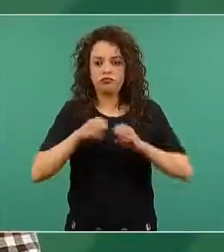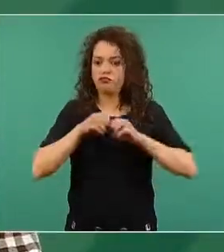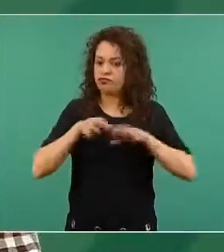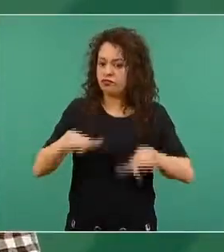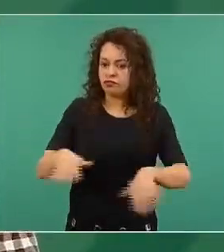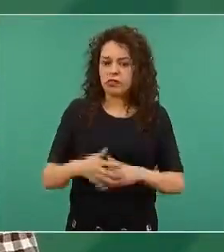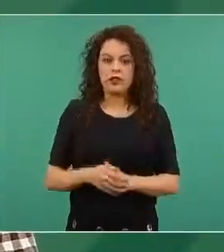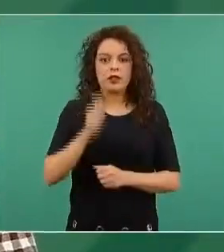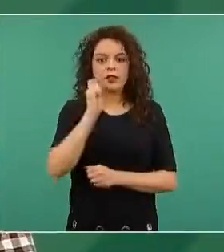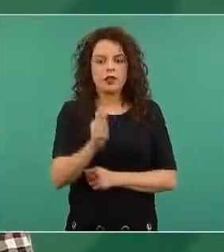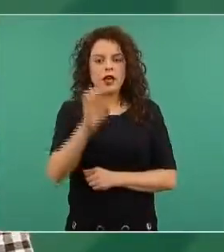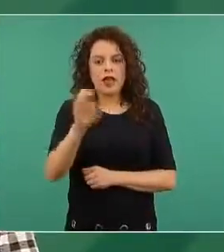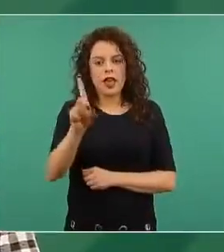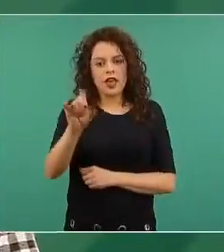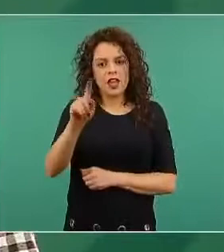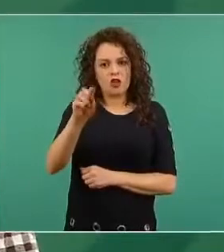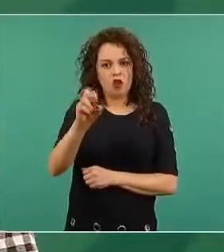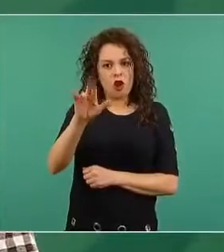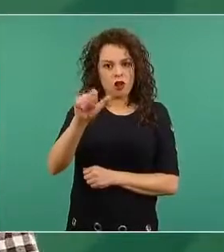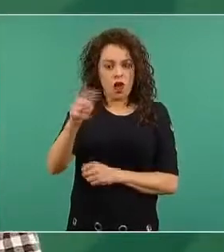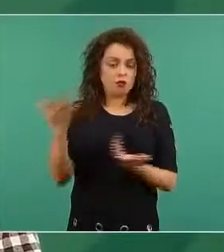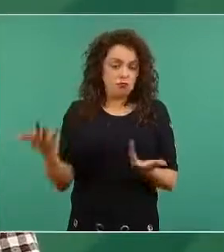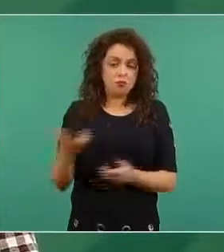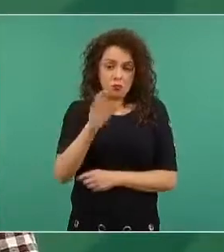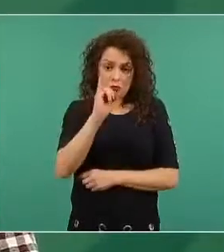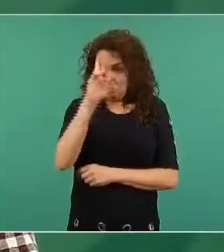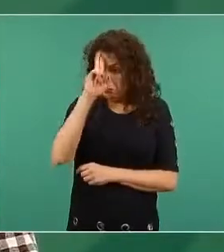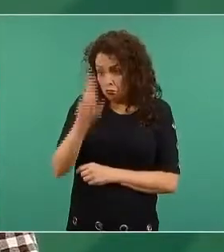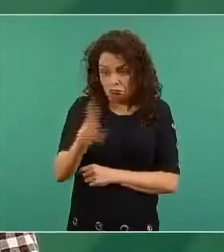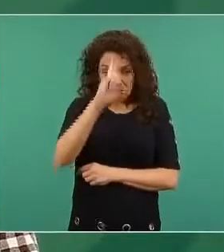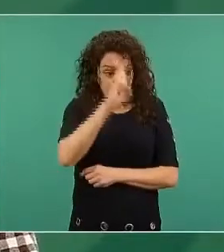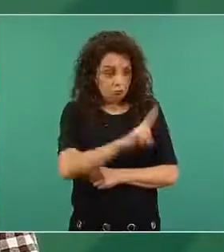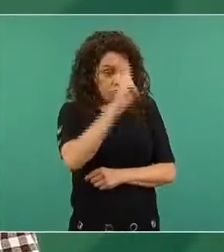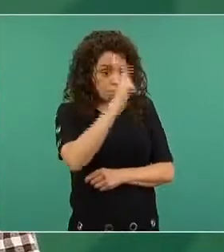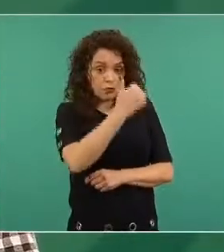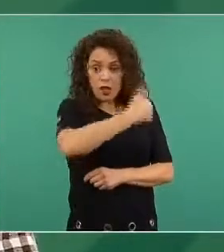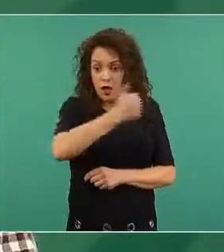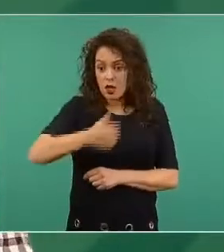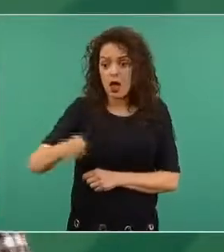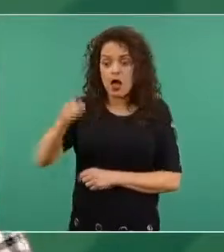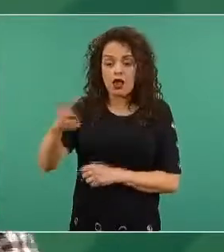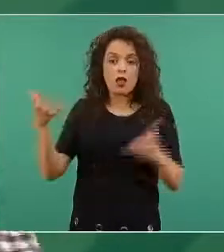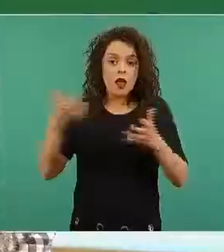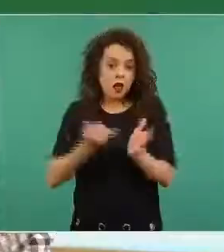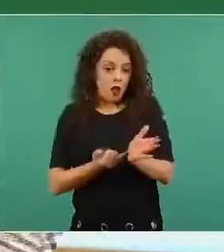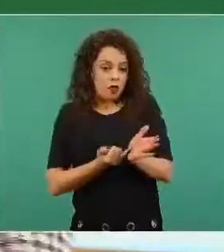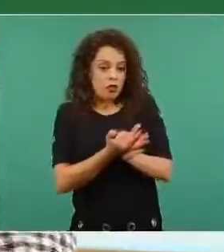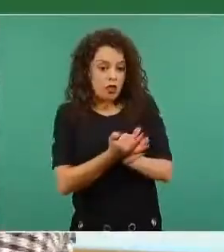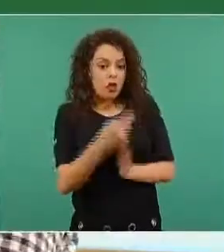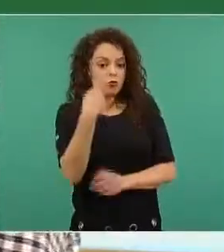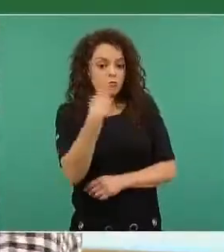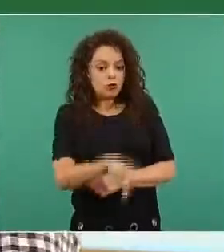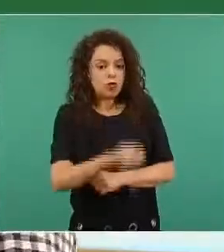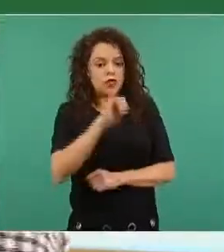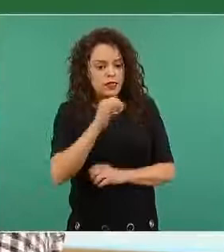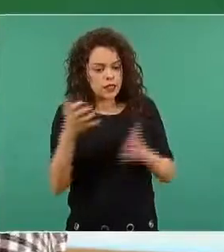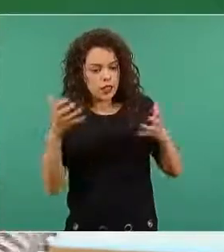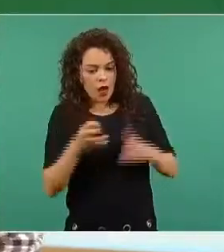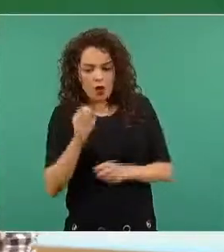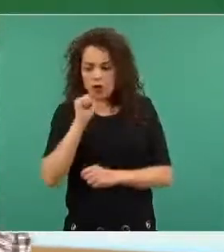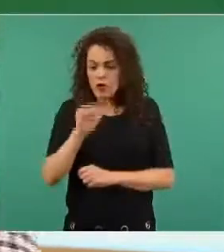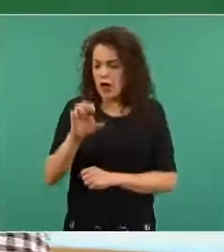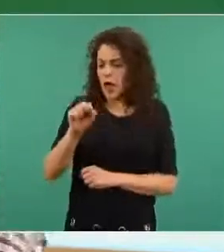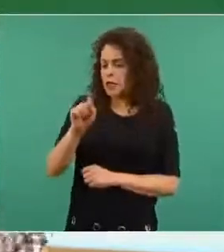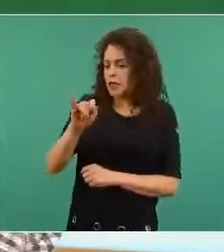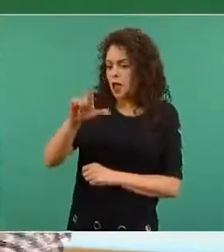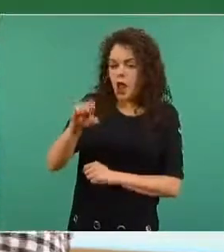estilo editorial, respetable. Yo creo que cada casa editorial decide cuál es su estilo. Hay quien habla en